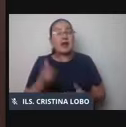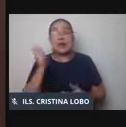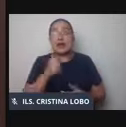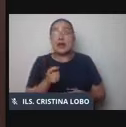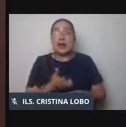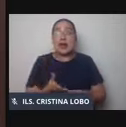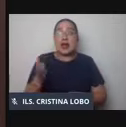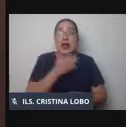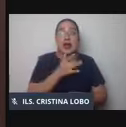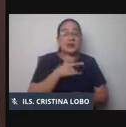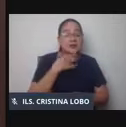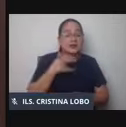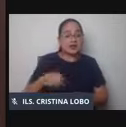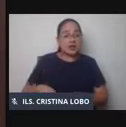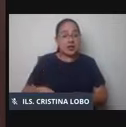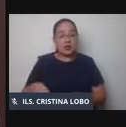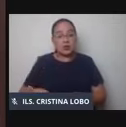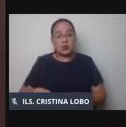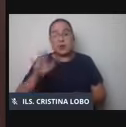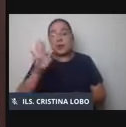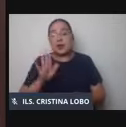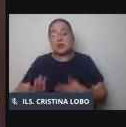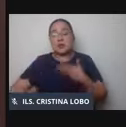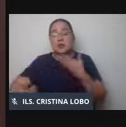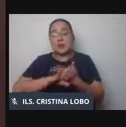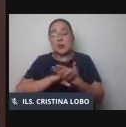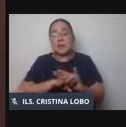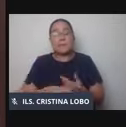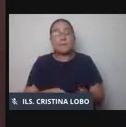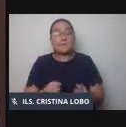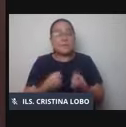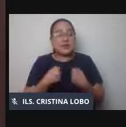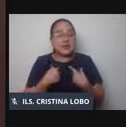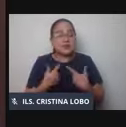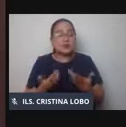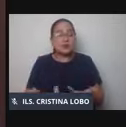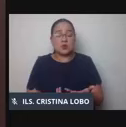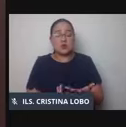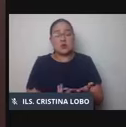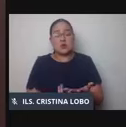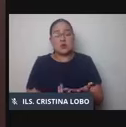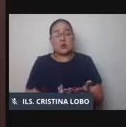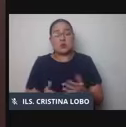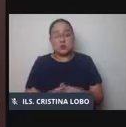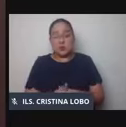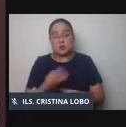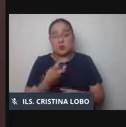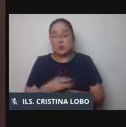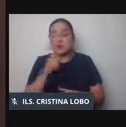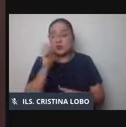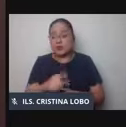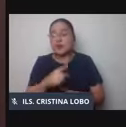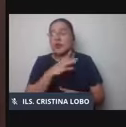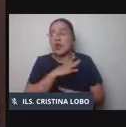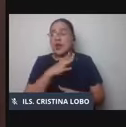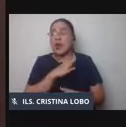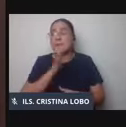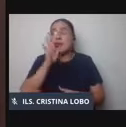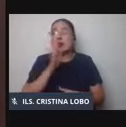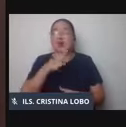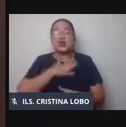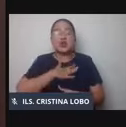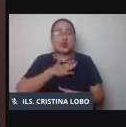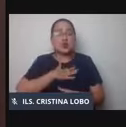culpa atenta contra nosotros y contra nosotras y, por supuesto, nos pone en una posición de víctimas? ¿Por